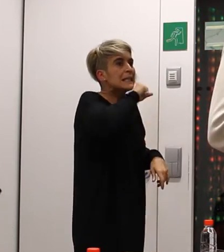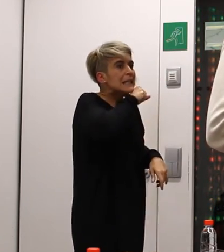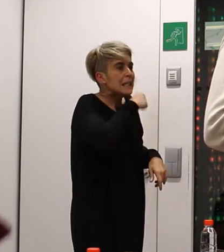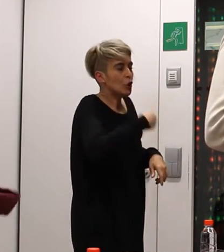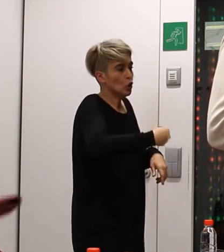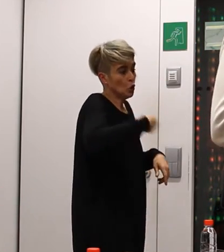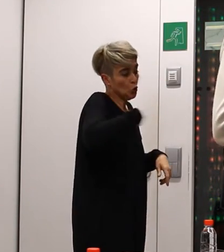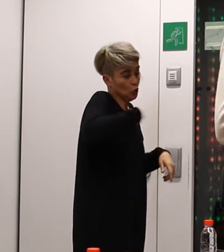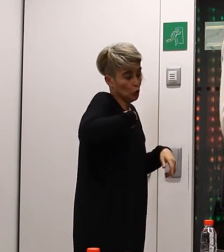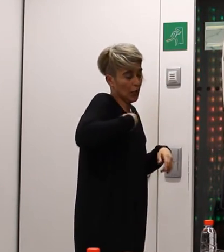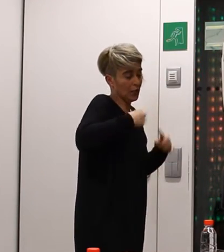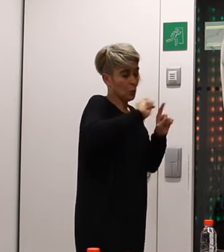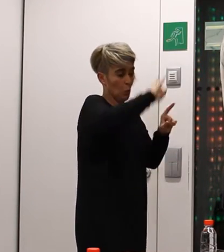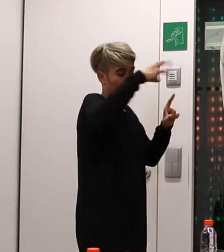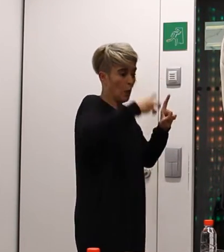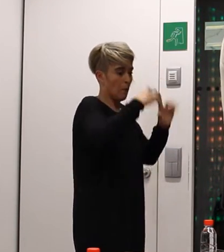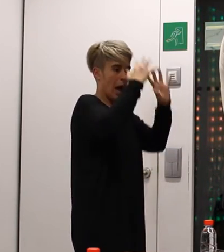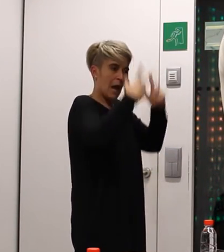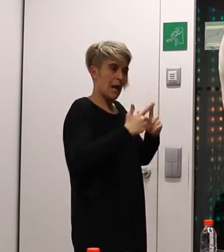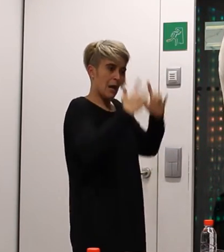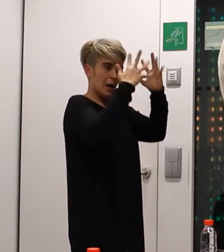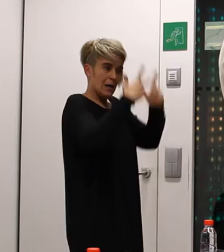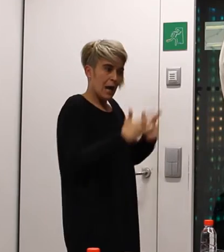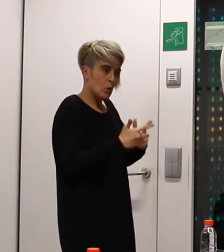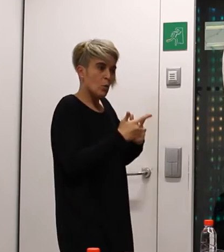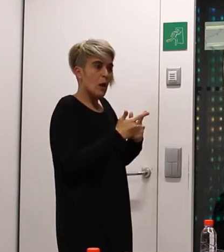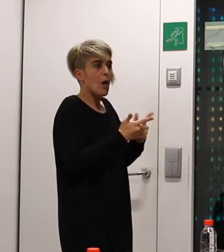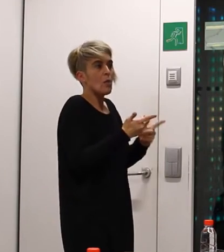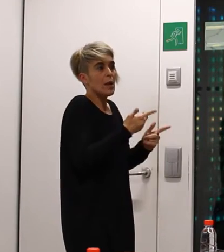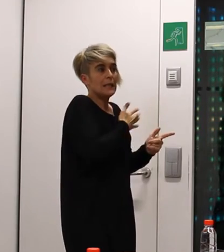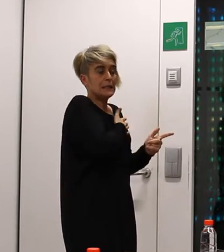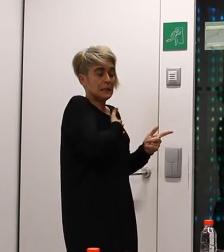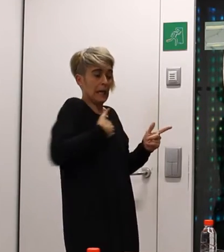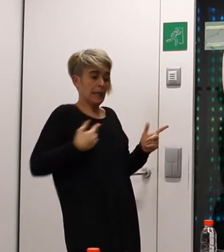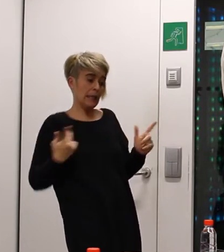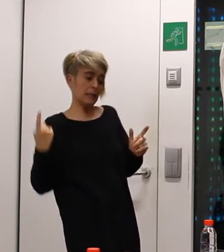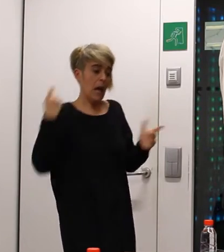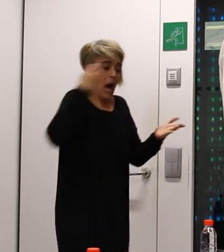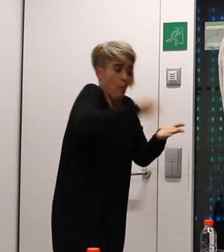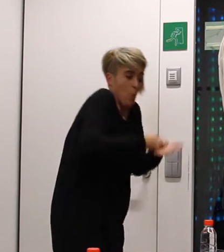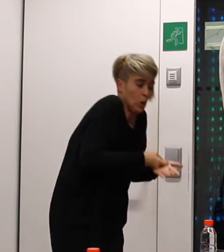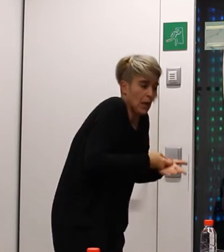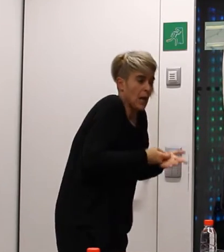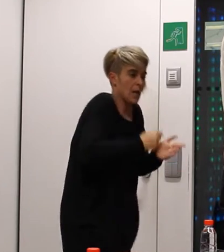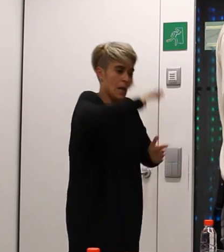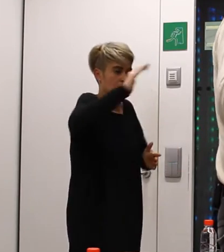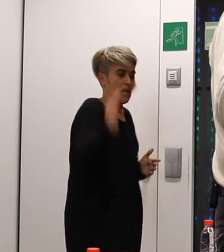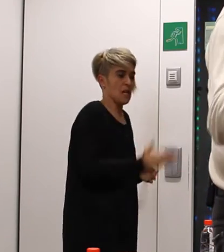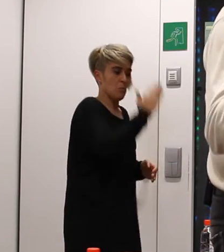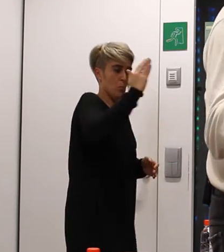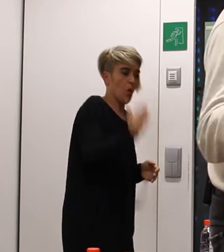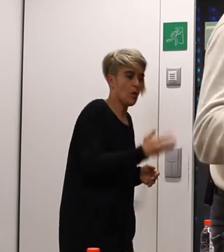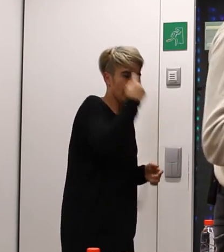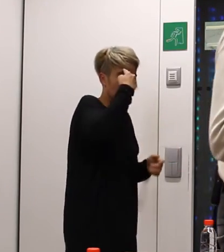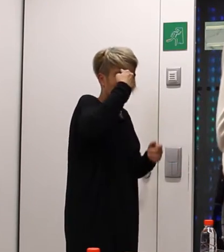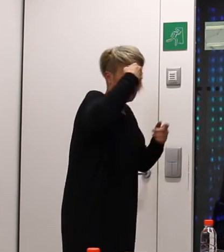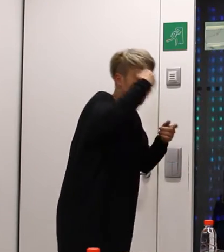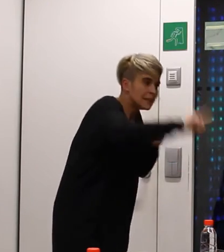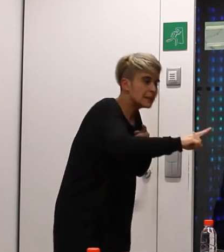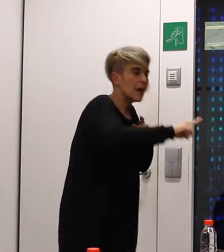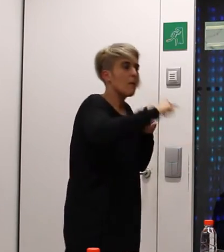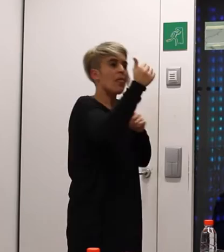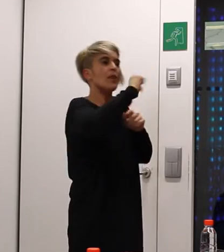calculadora que estaba en la página web que si tú querías producir parte o la totalidad de la energía que utilizabas y saber concretamente de qué planta